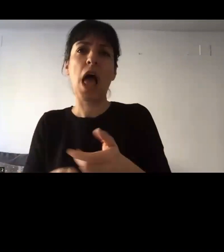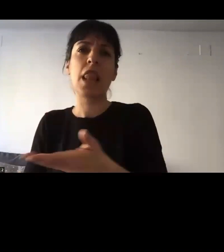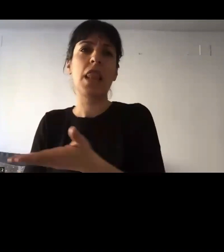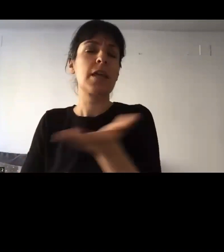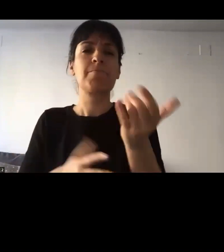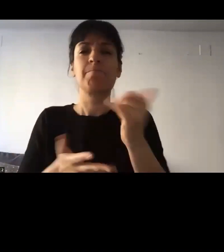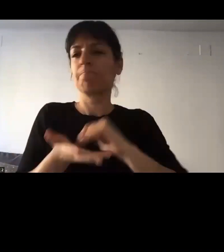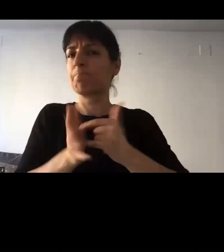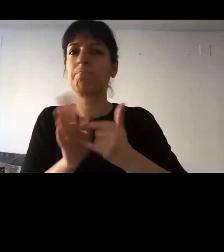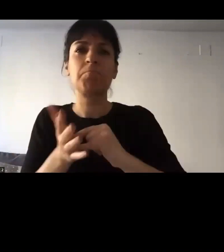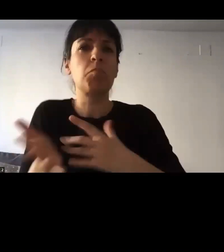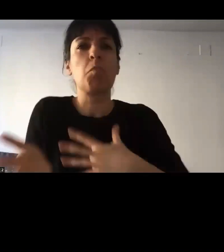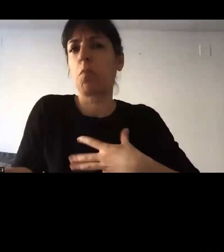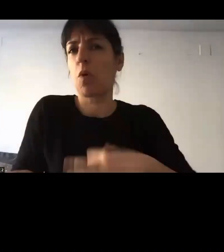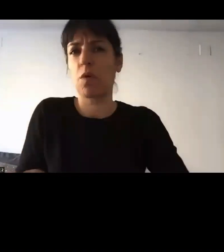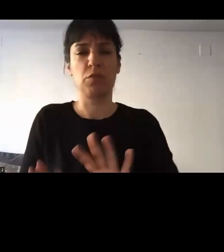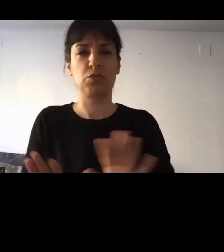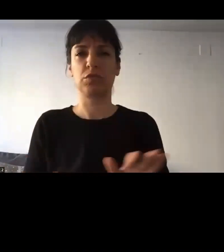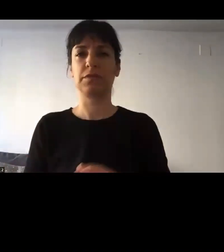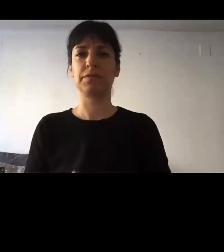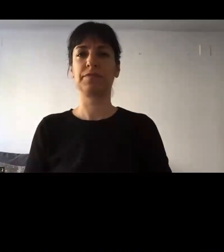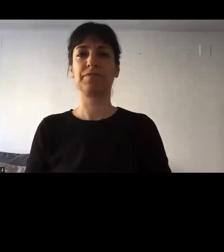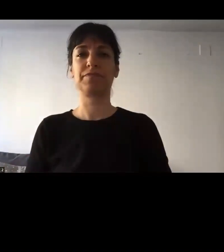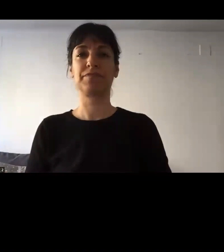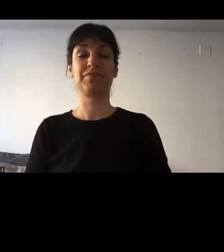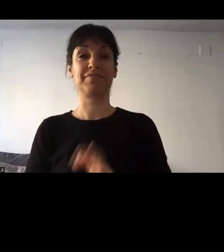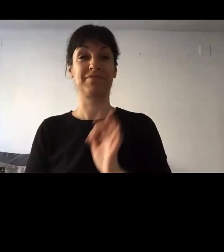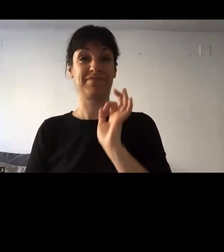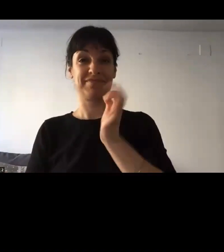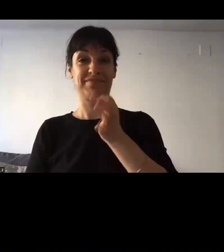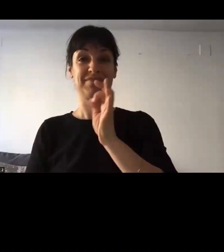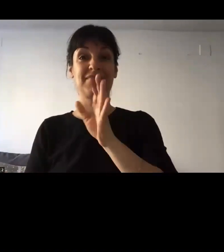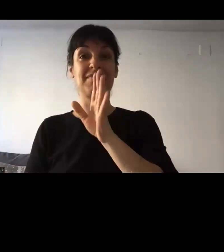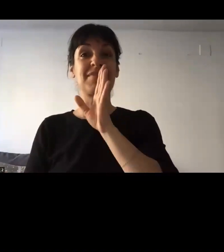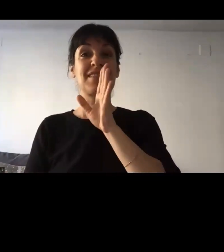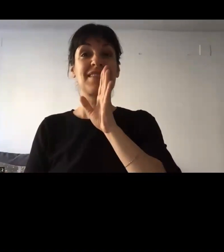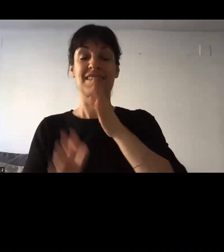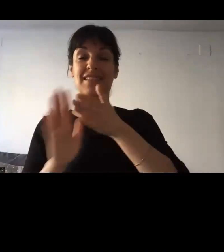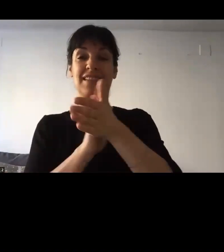las cosas. Pero bueno, sí que es cierto que, como ya he comentado,